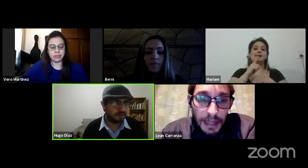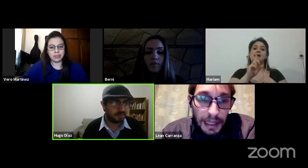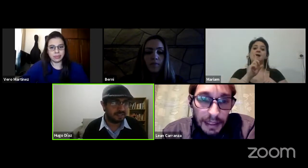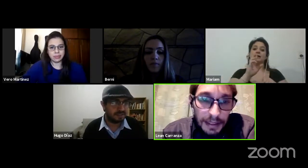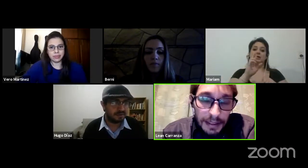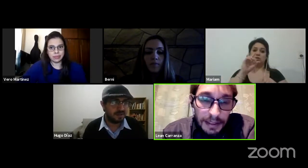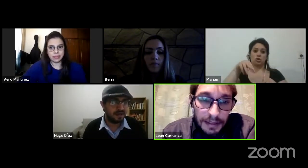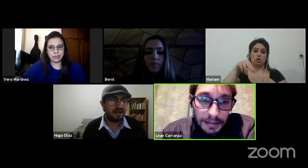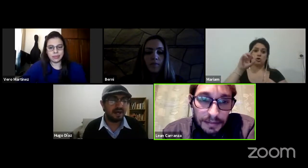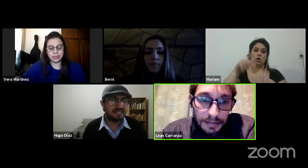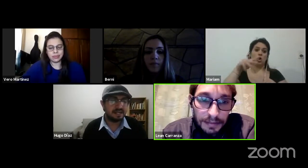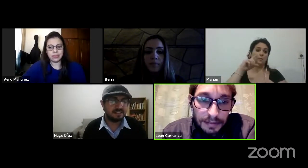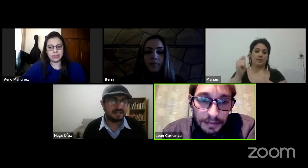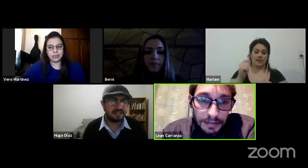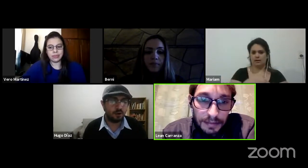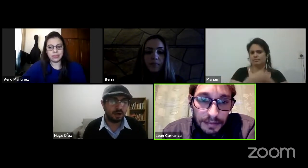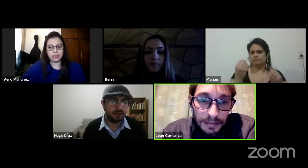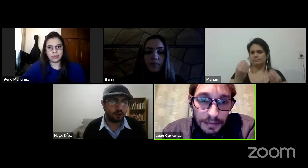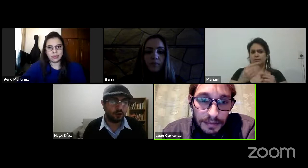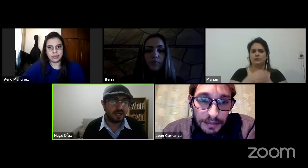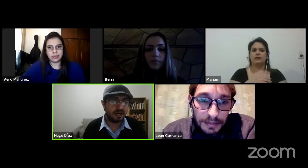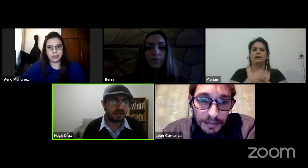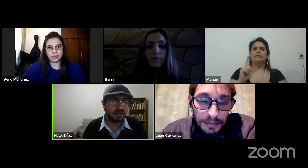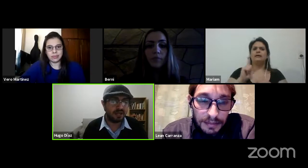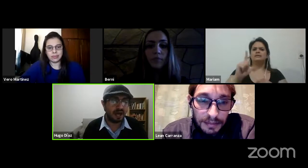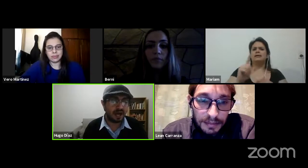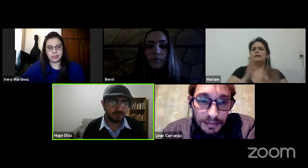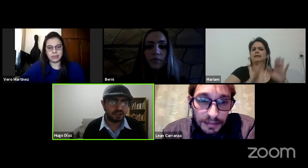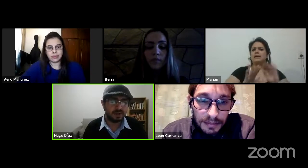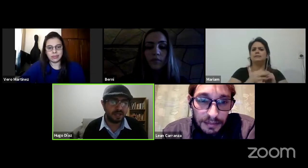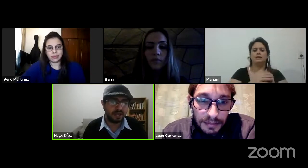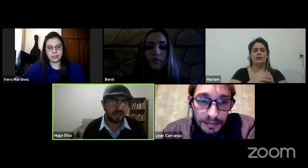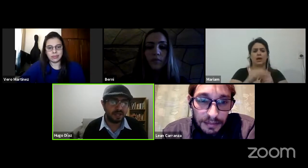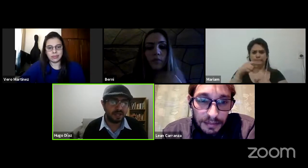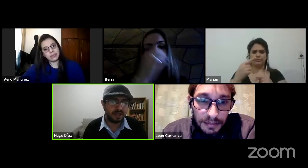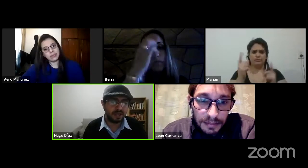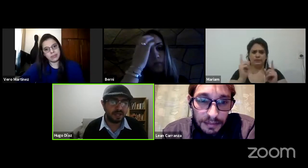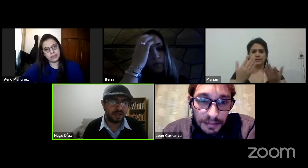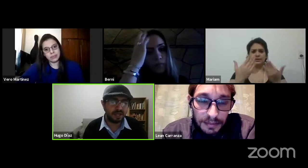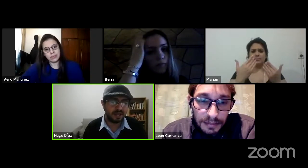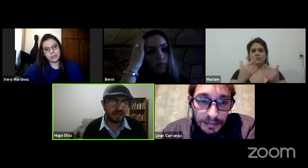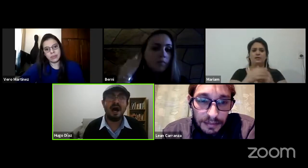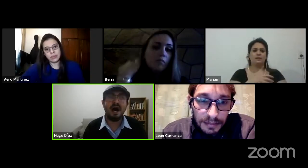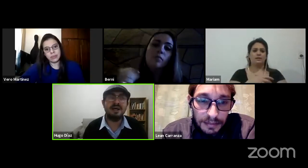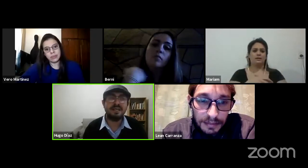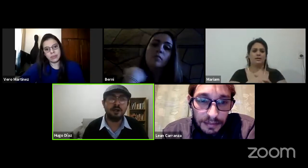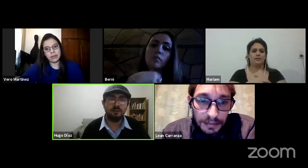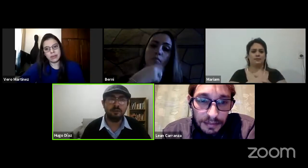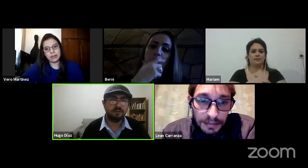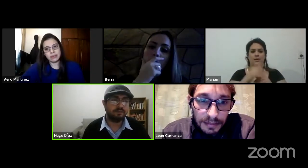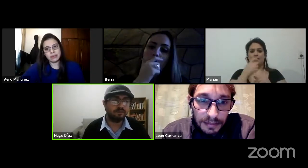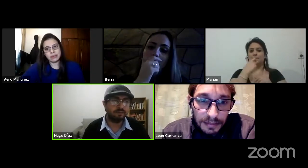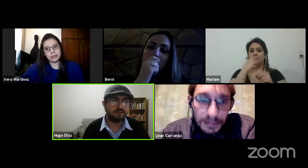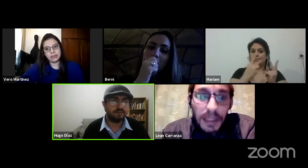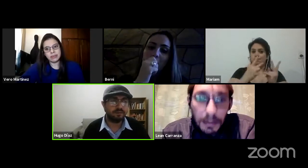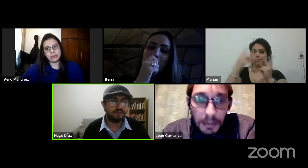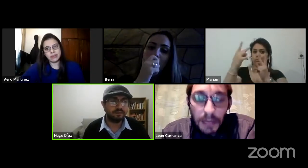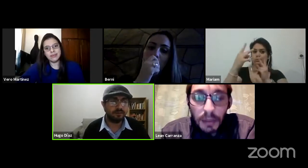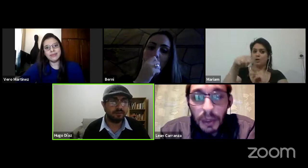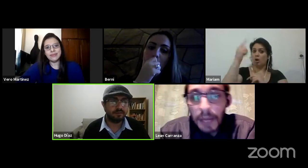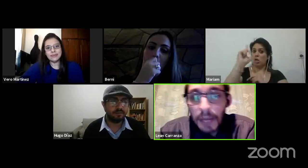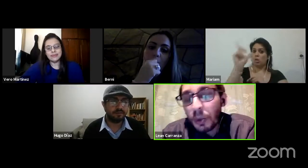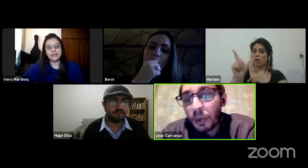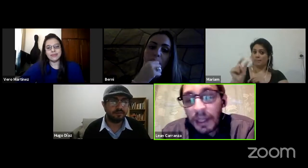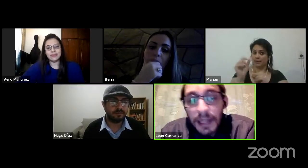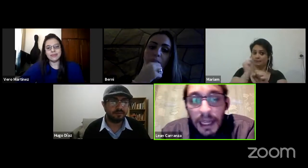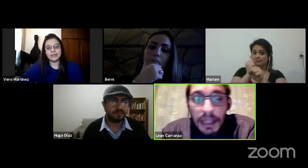ver qué hace el licenciado en gastronomía y hay posibilidades de salidas al exterior bien